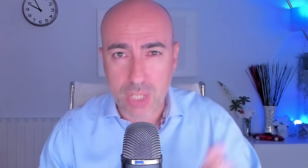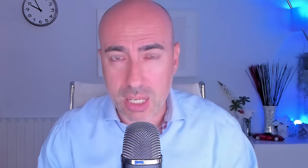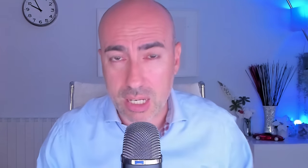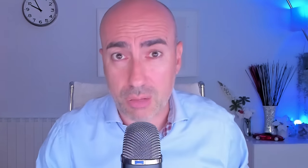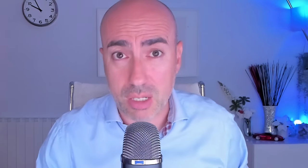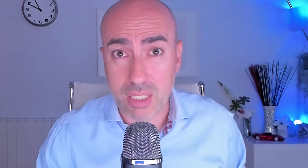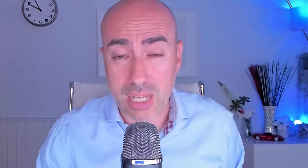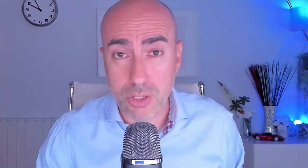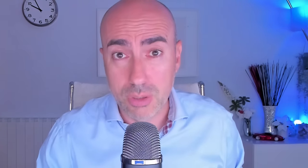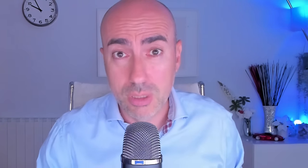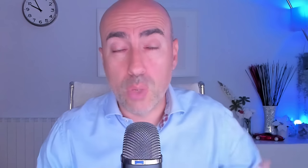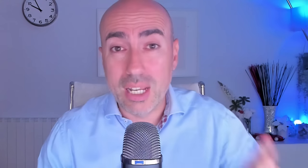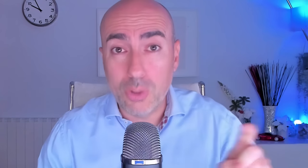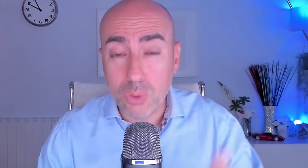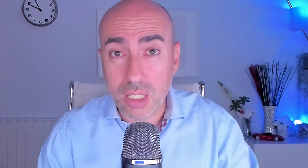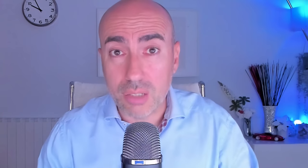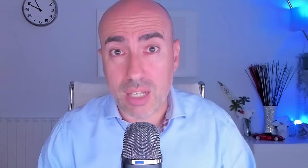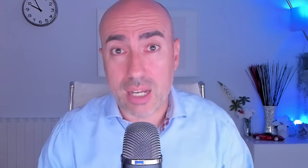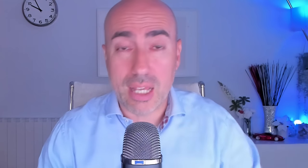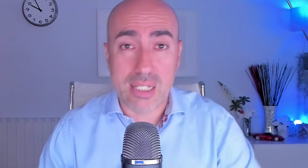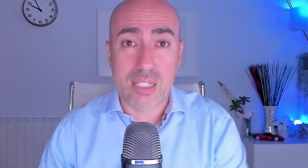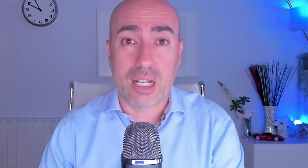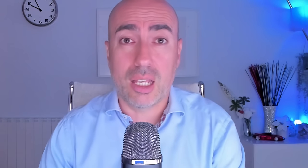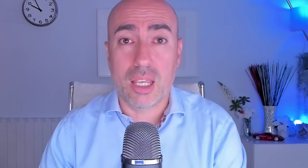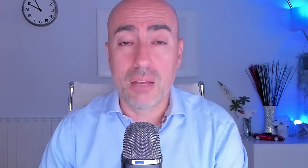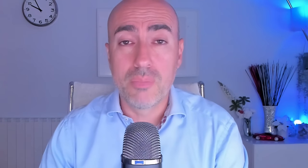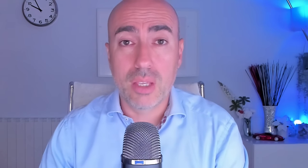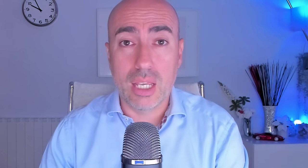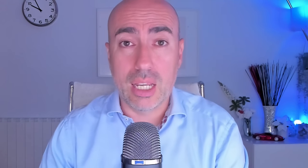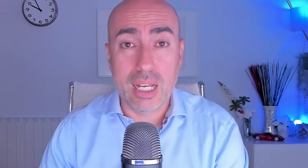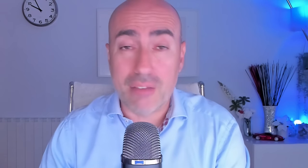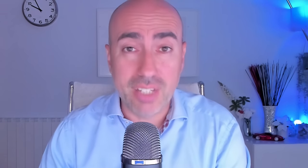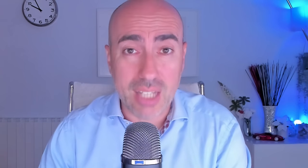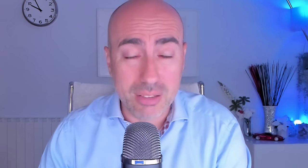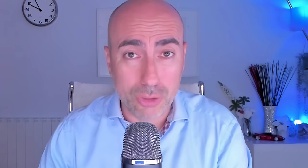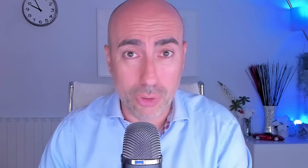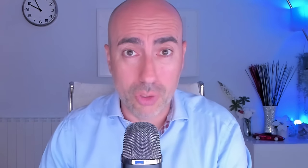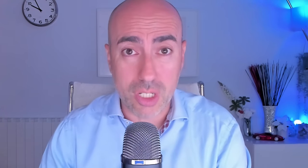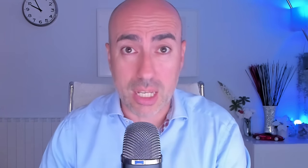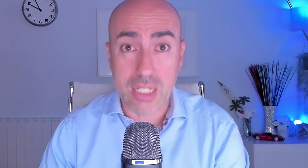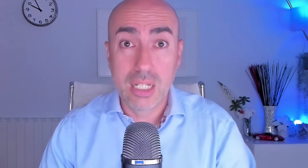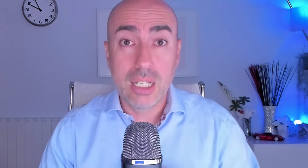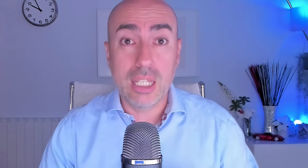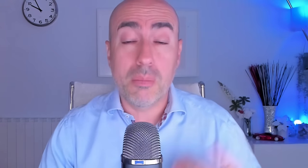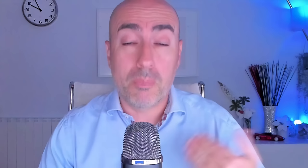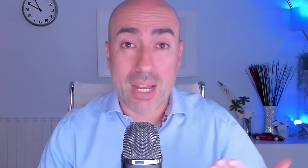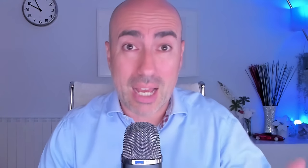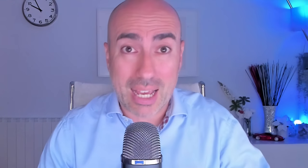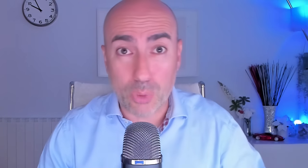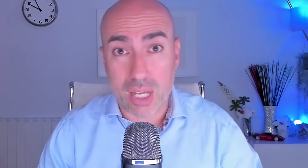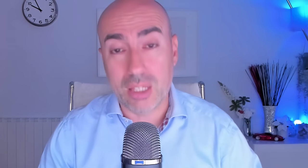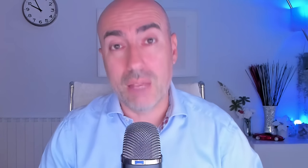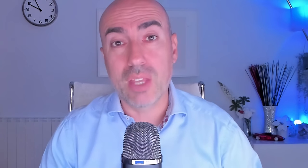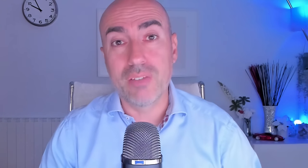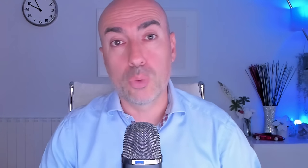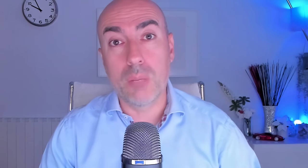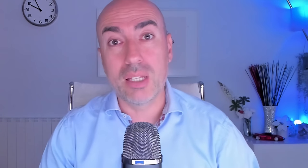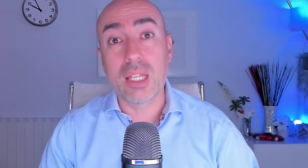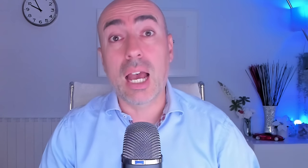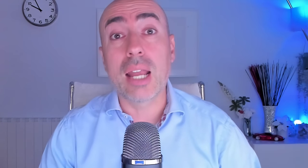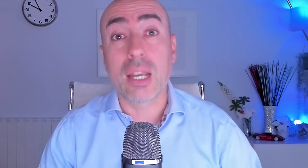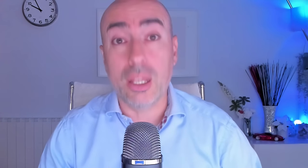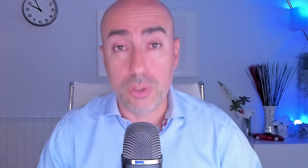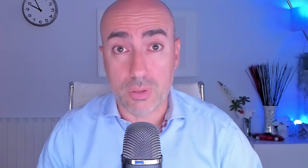personas que quieren hacerte daño suelen utilizar esta estrategia en la vida de todos los días y para ayudarte